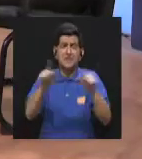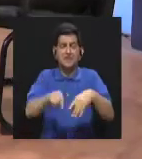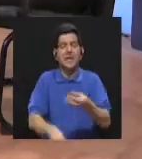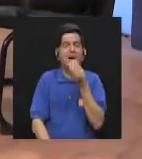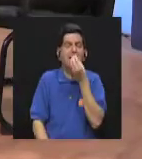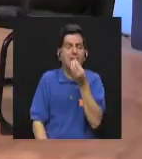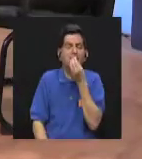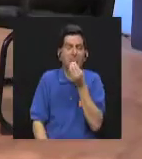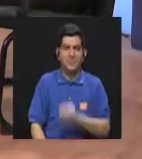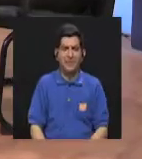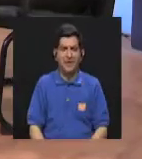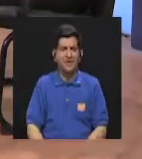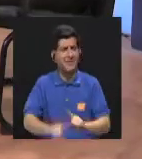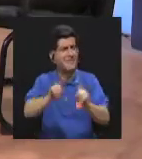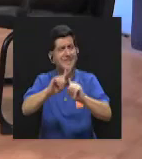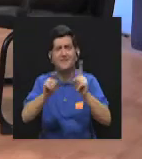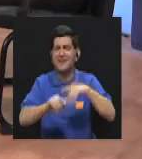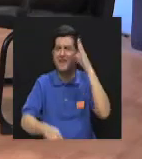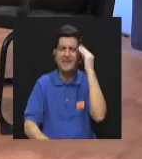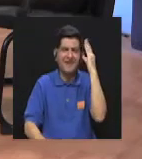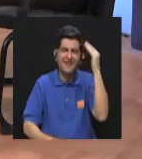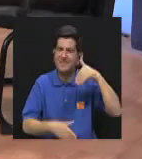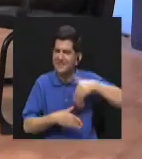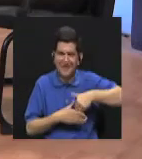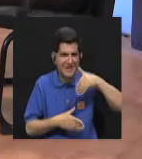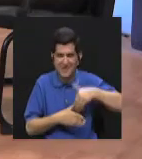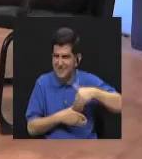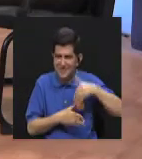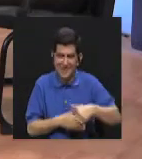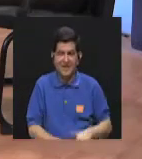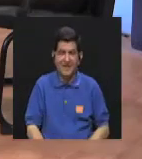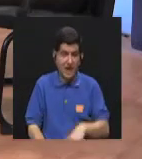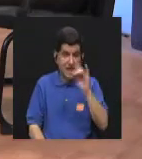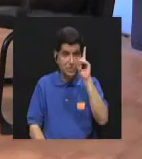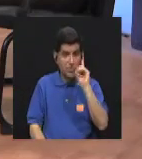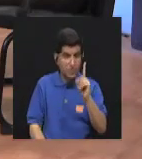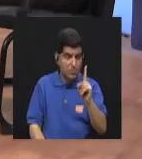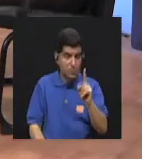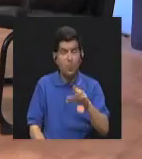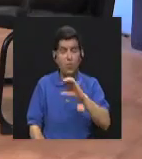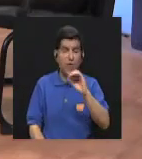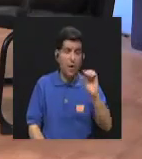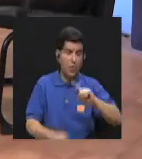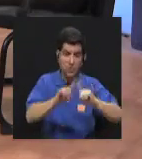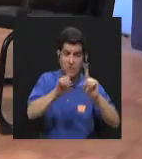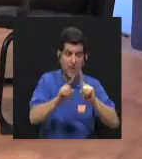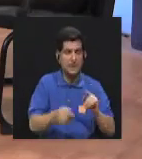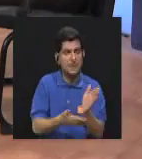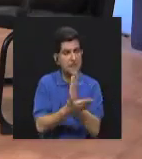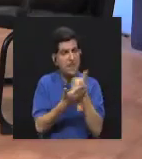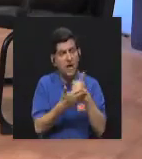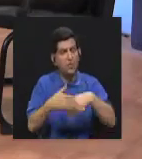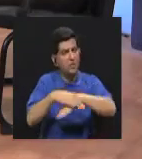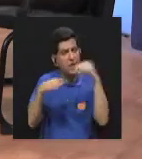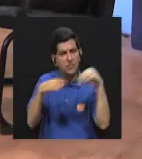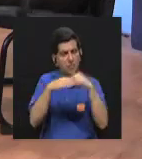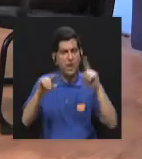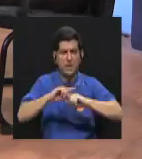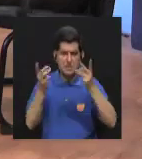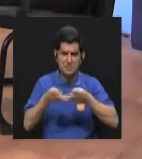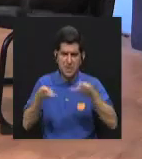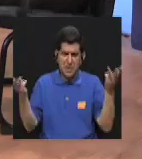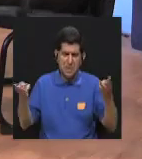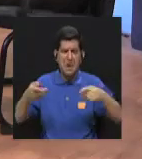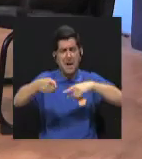comida, pasaron montones de anécdotas internas, elegimos unas, otras se quedaron fuera, pero sí, material de